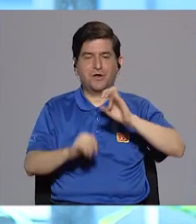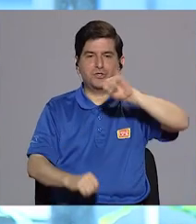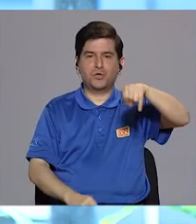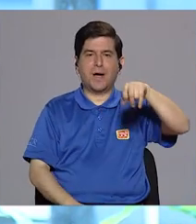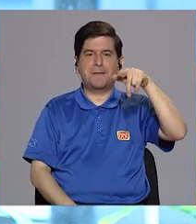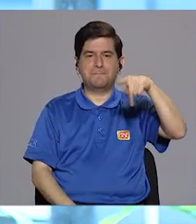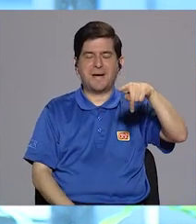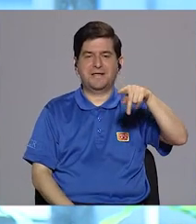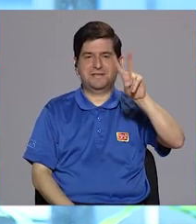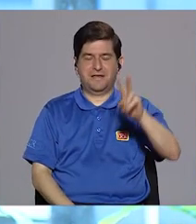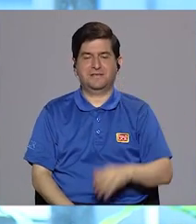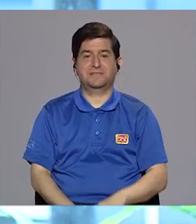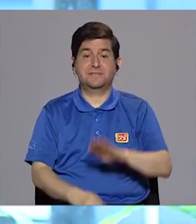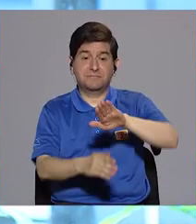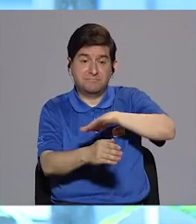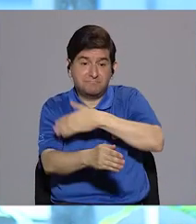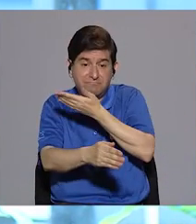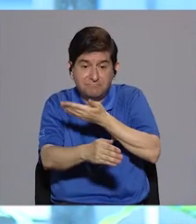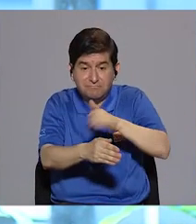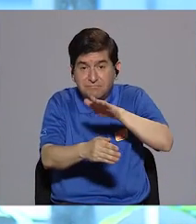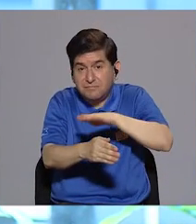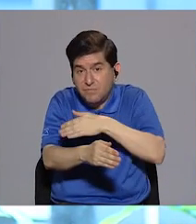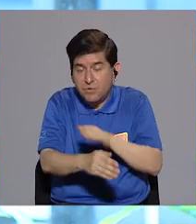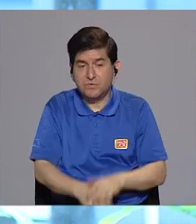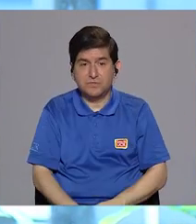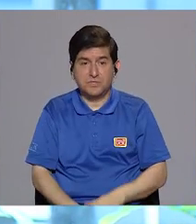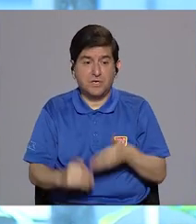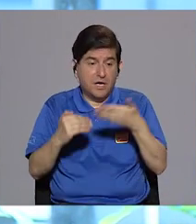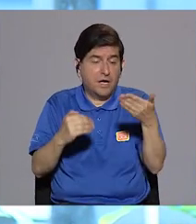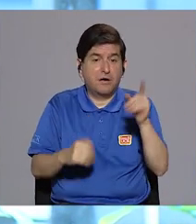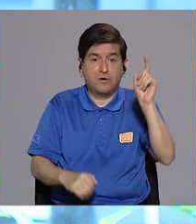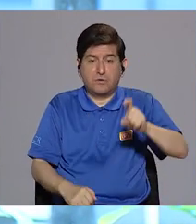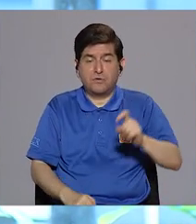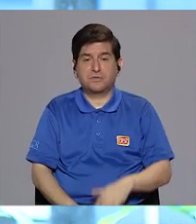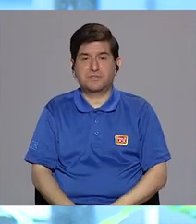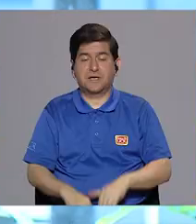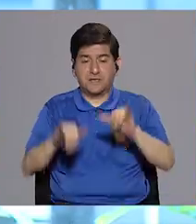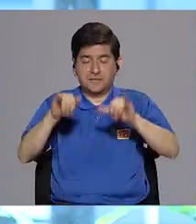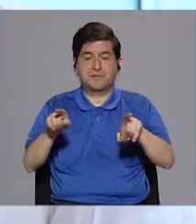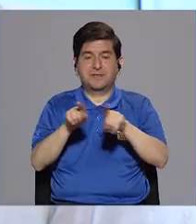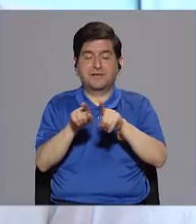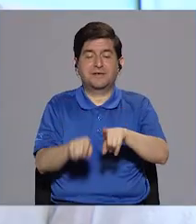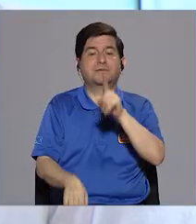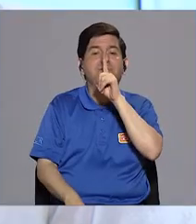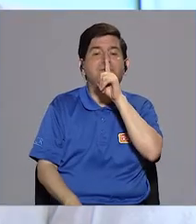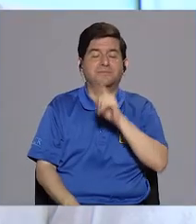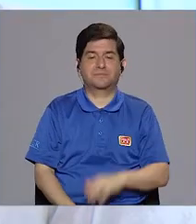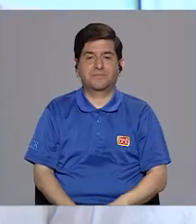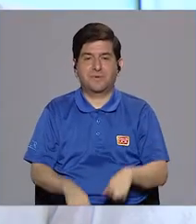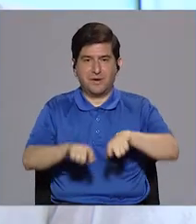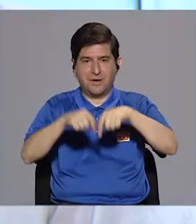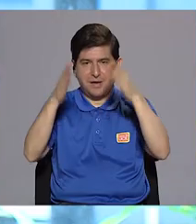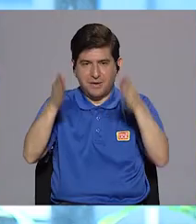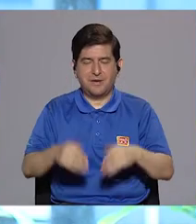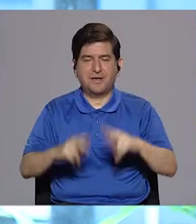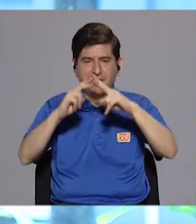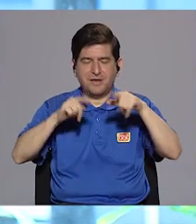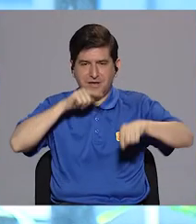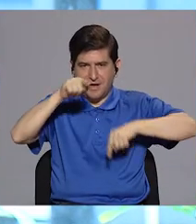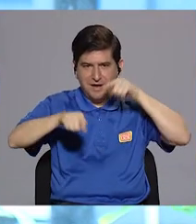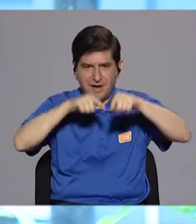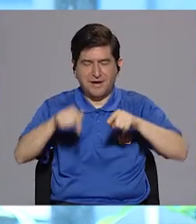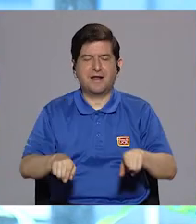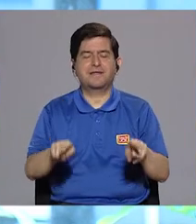conversamos con Joan Pallés. Parece que en la música una cosa esencial es guardar silencio también. En el periodismo y el